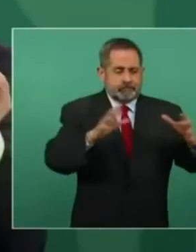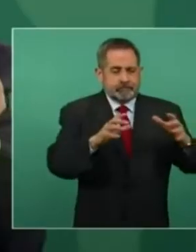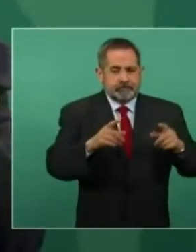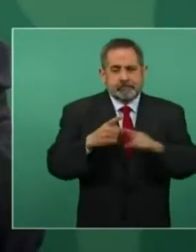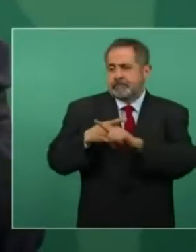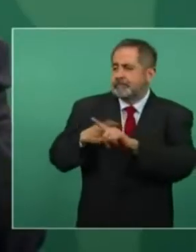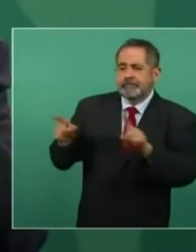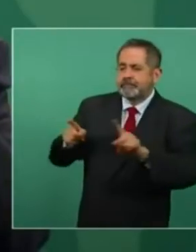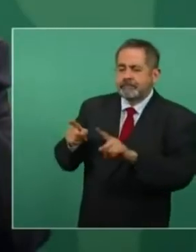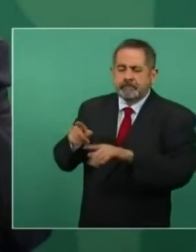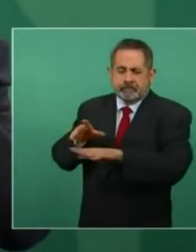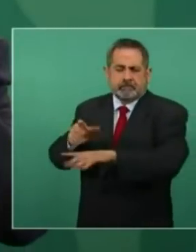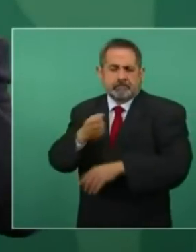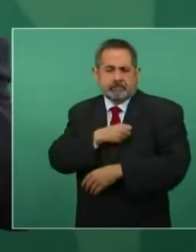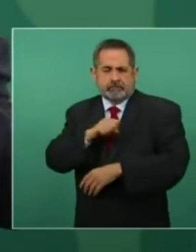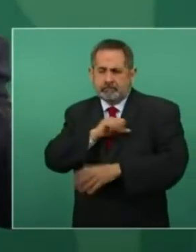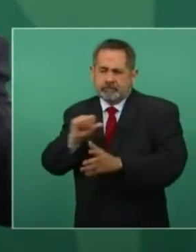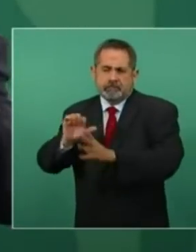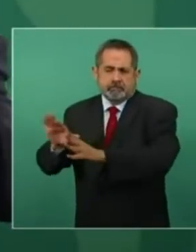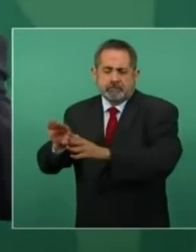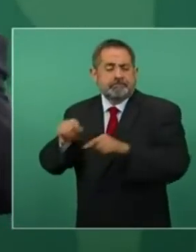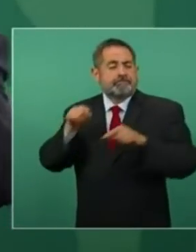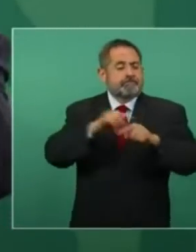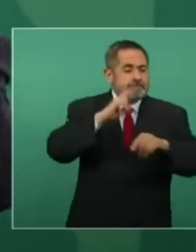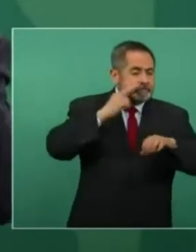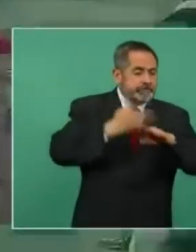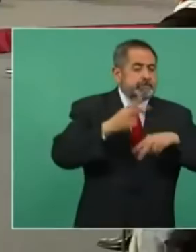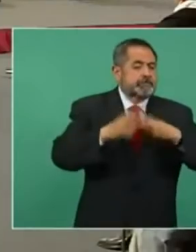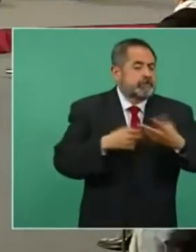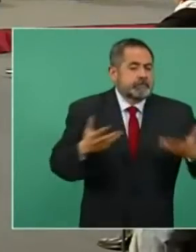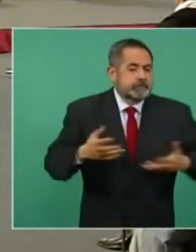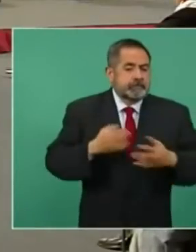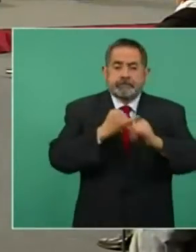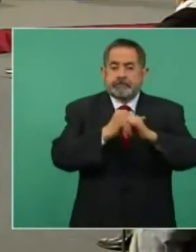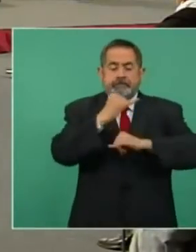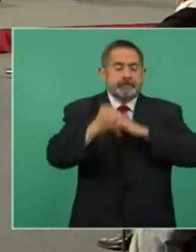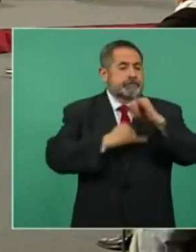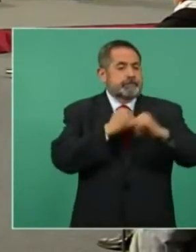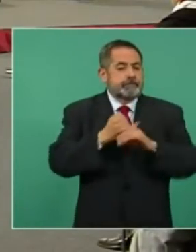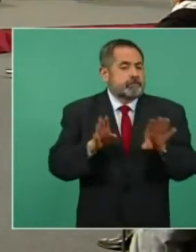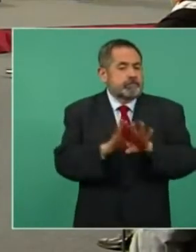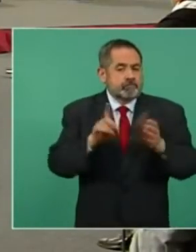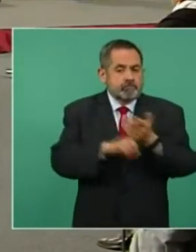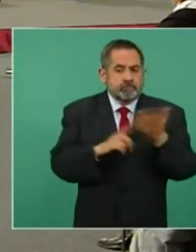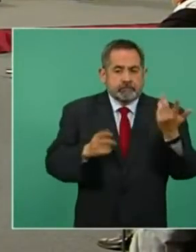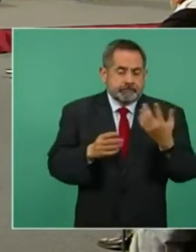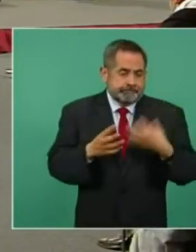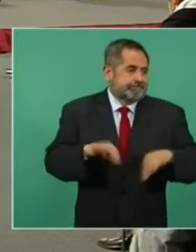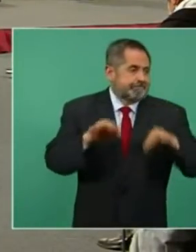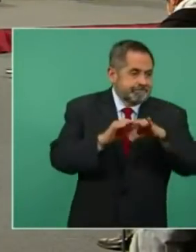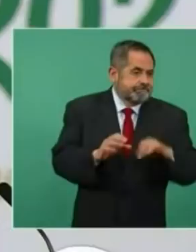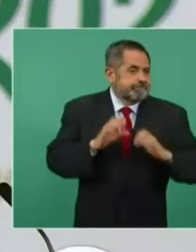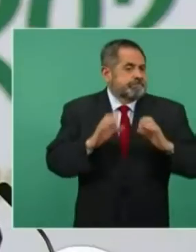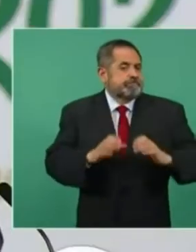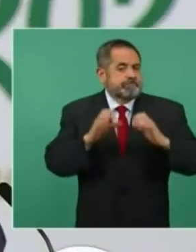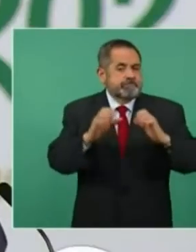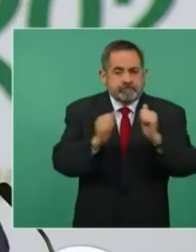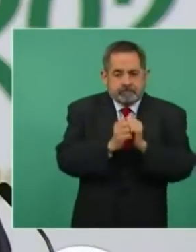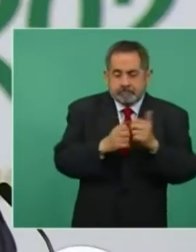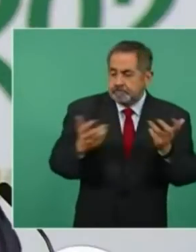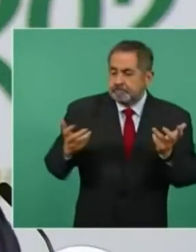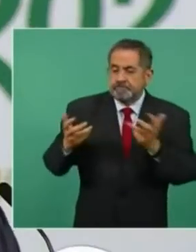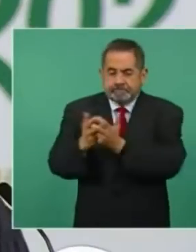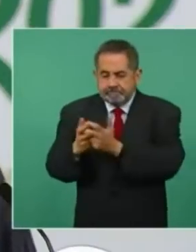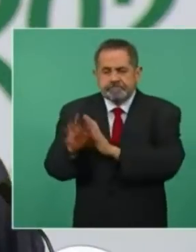salud digamos que en la agenda internacional eso es cada vez más relevante estar compartiendo la